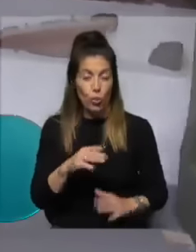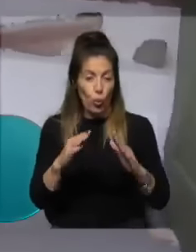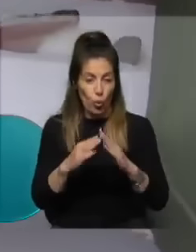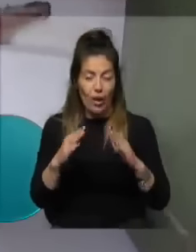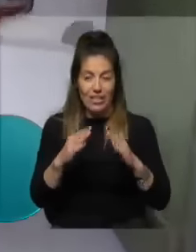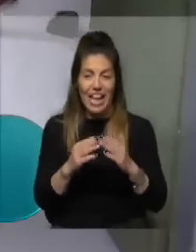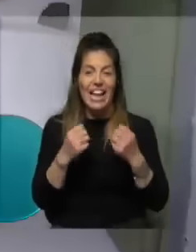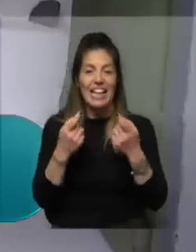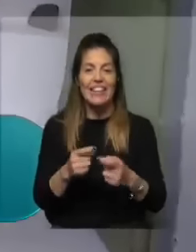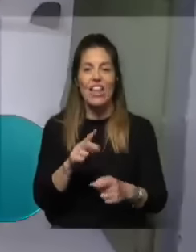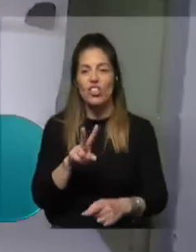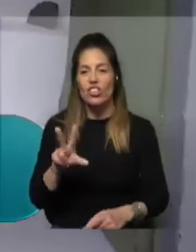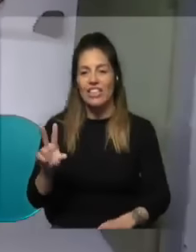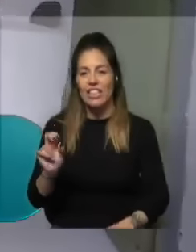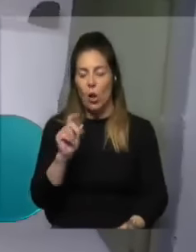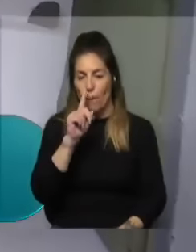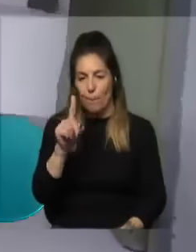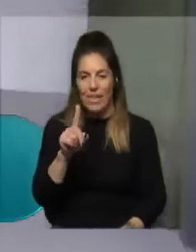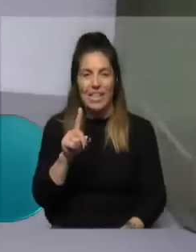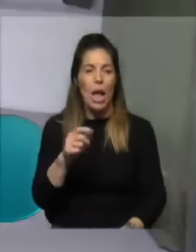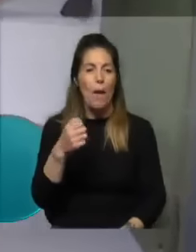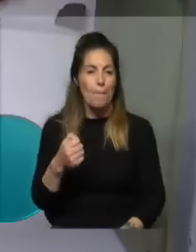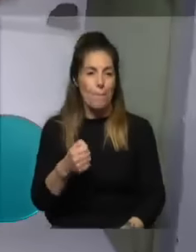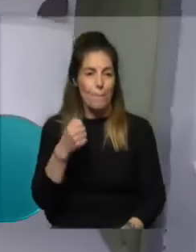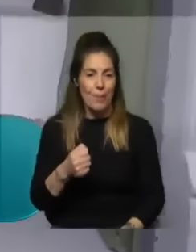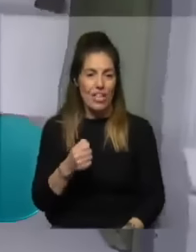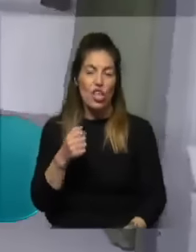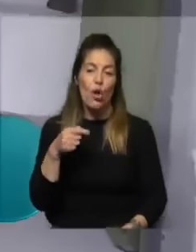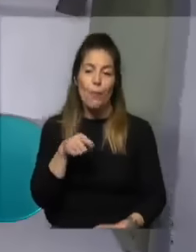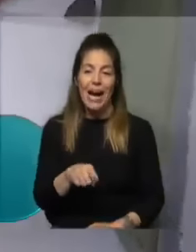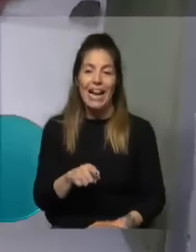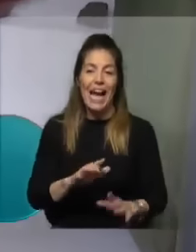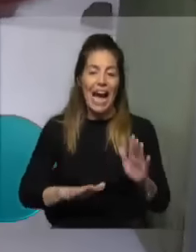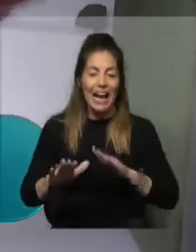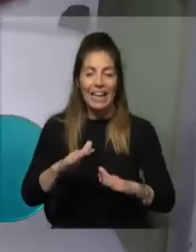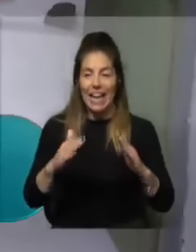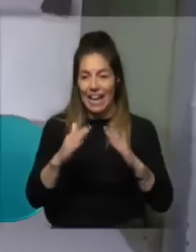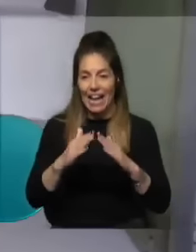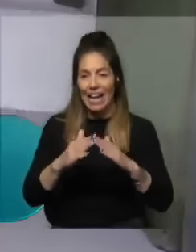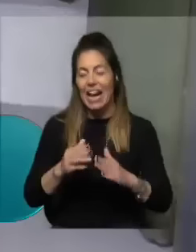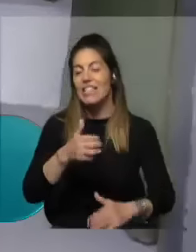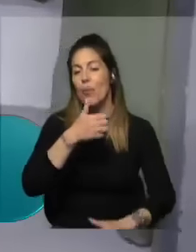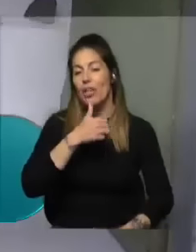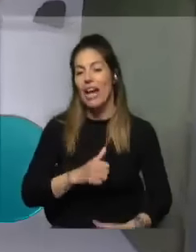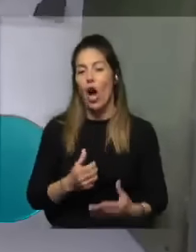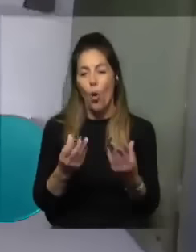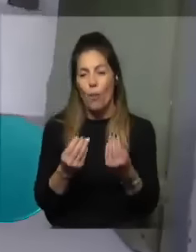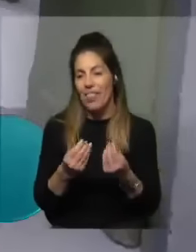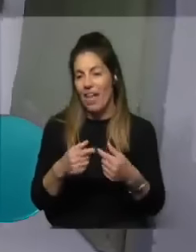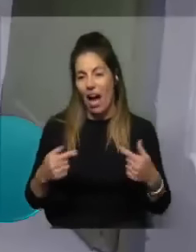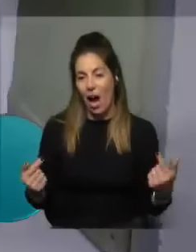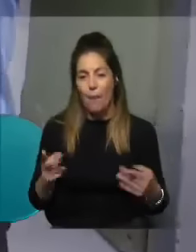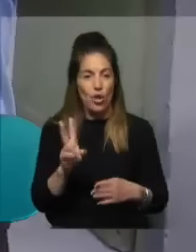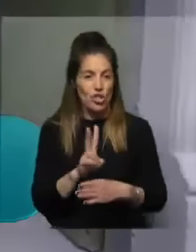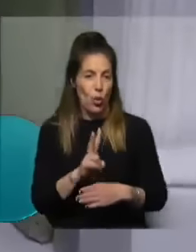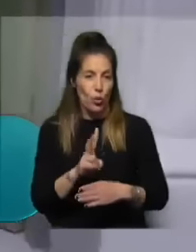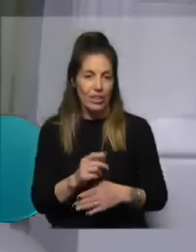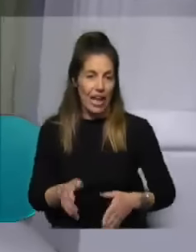algo así como 232 mil pesos destinados a la refacción de distintas fincas, sea por antigüedad, por humedales, por seguridad